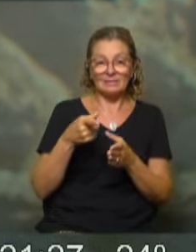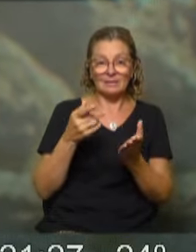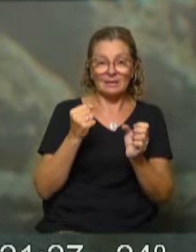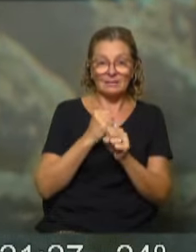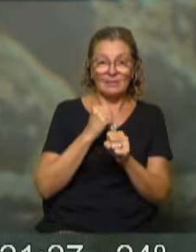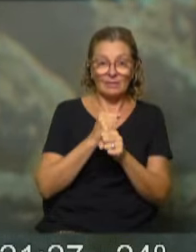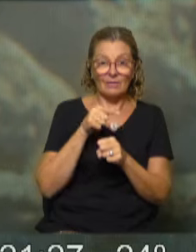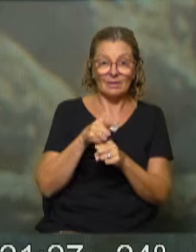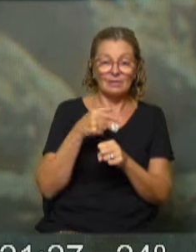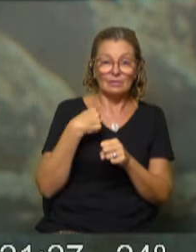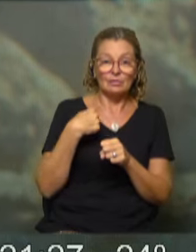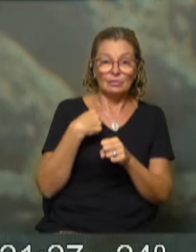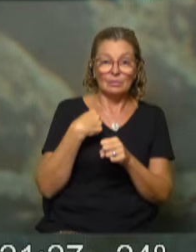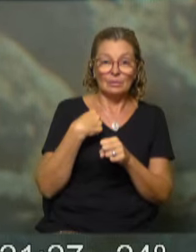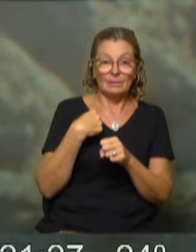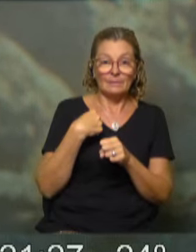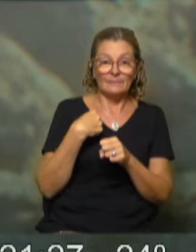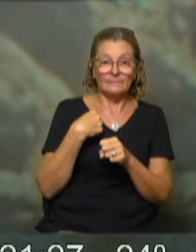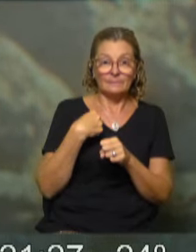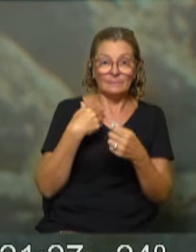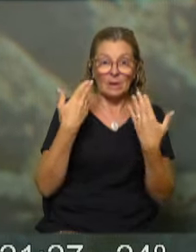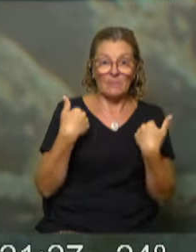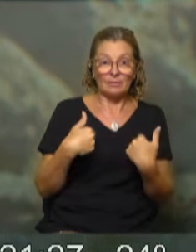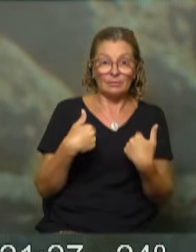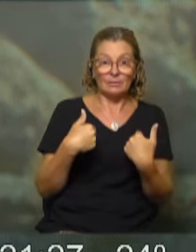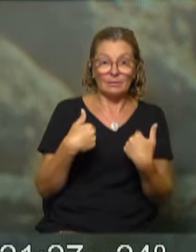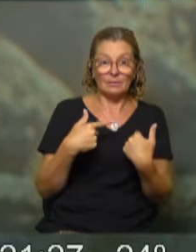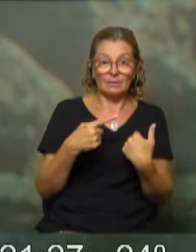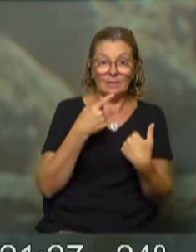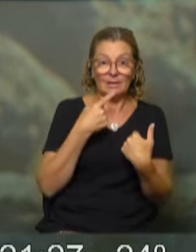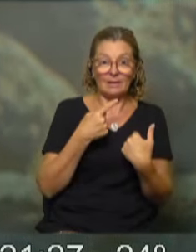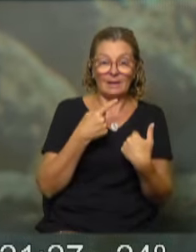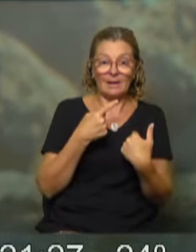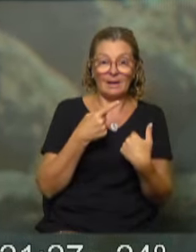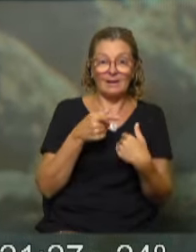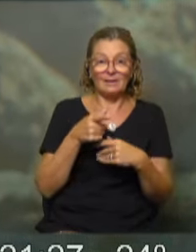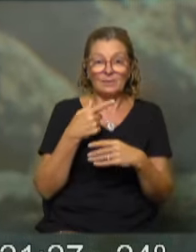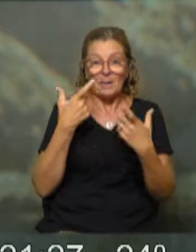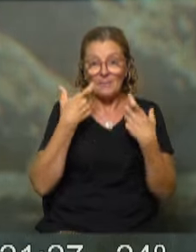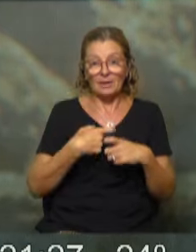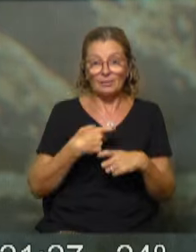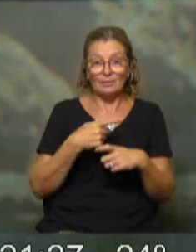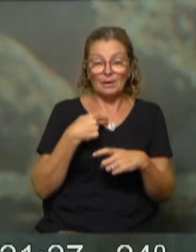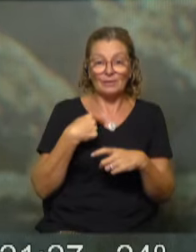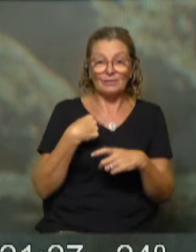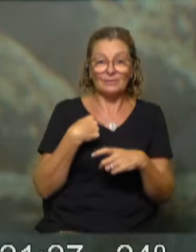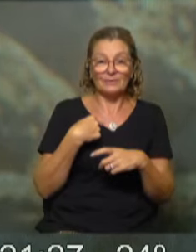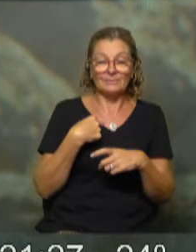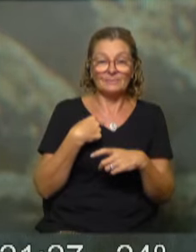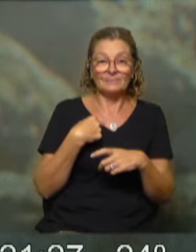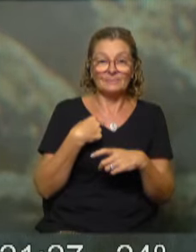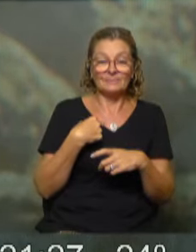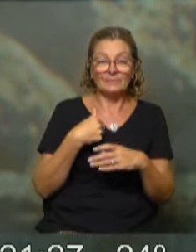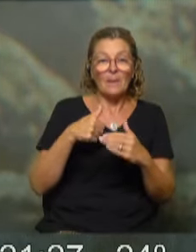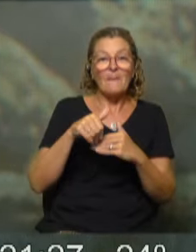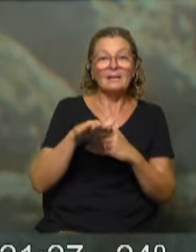ahí y yo era una ordinaria como soy ahora, siempre fui, no voy a dejar de serlo, lo lamento. Entonces, más